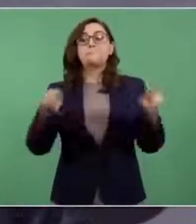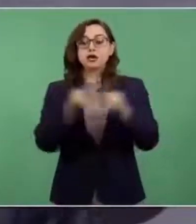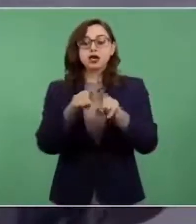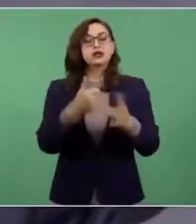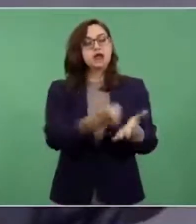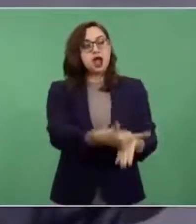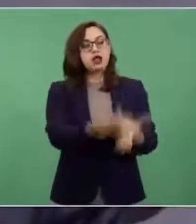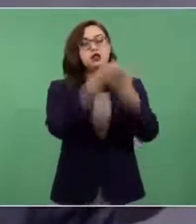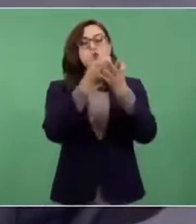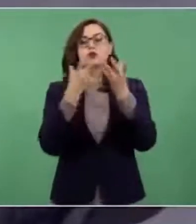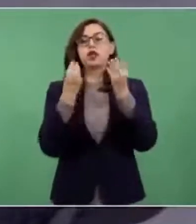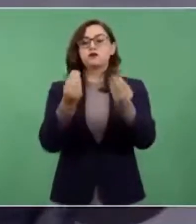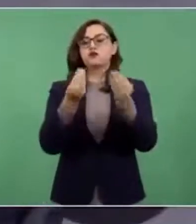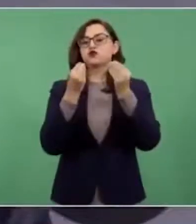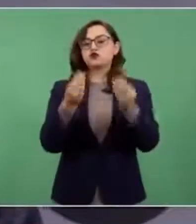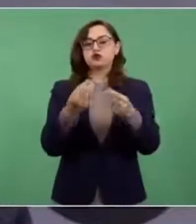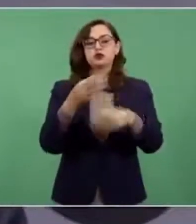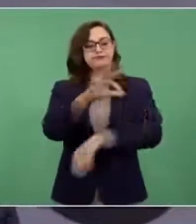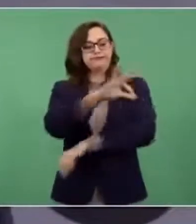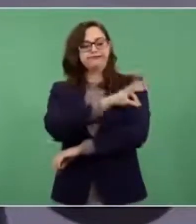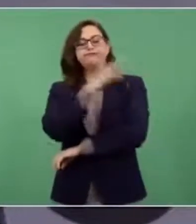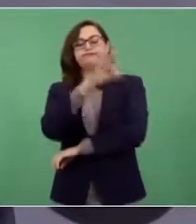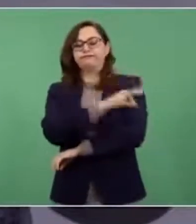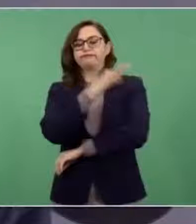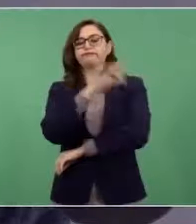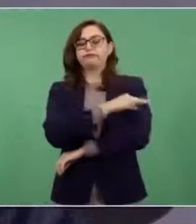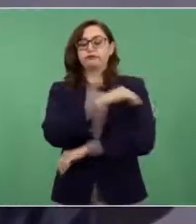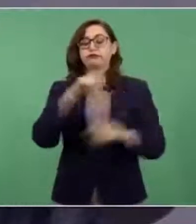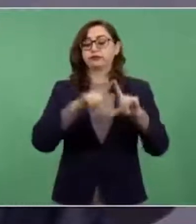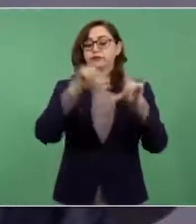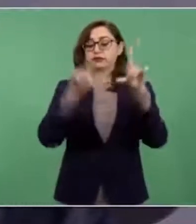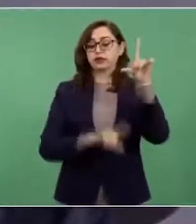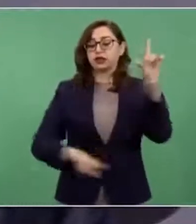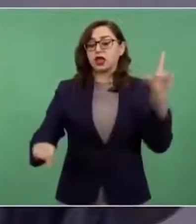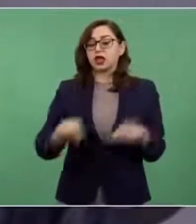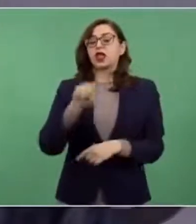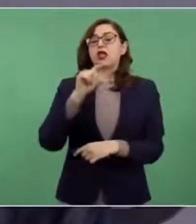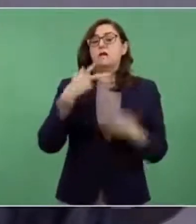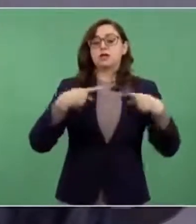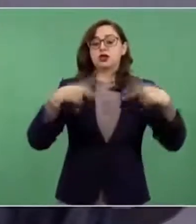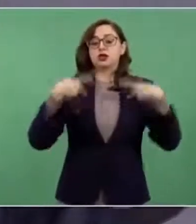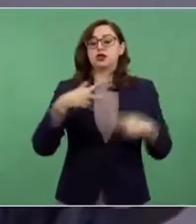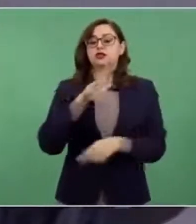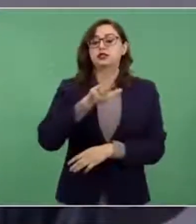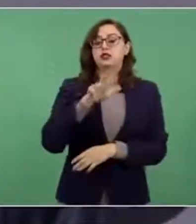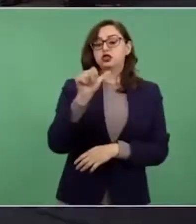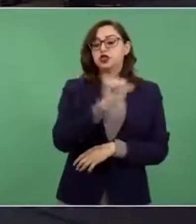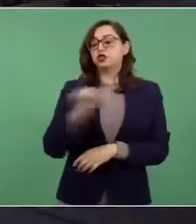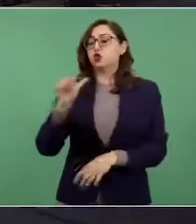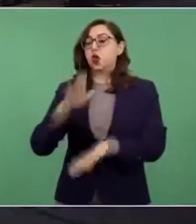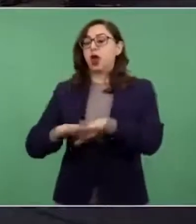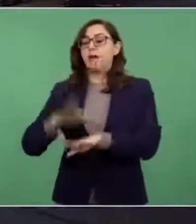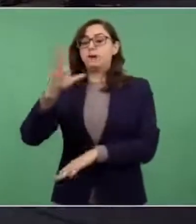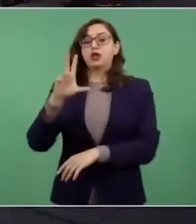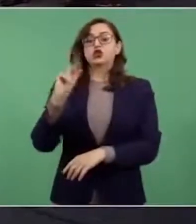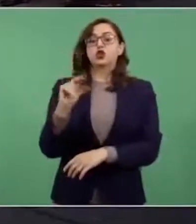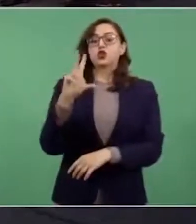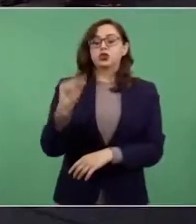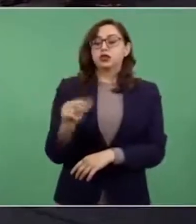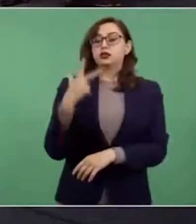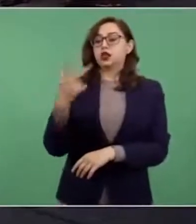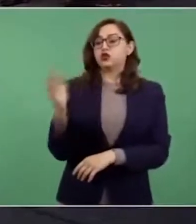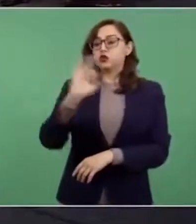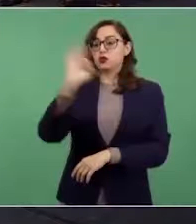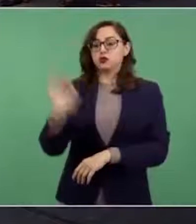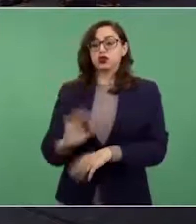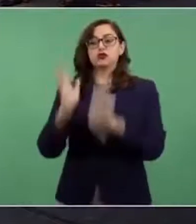el 86% de los mexicanos mayores de 18 años están protegidos, casi todos con 2